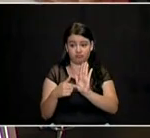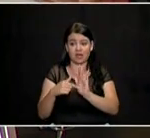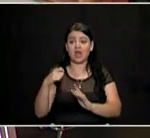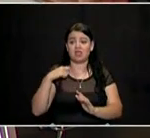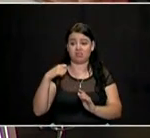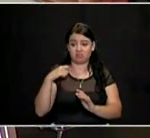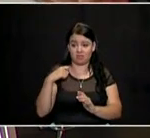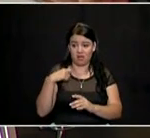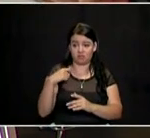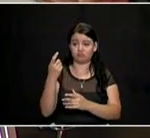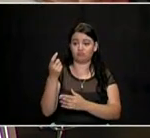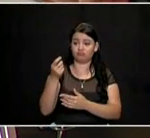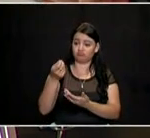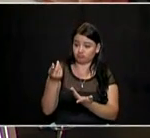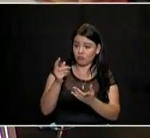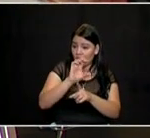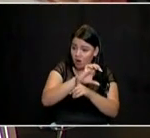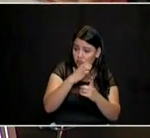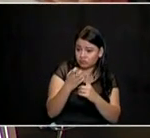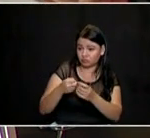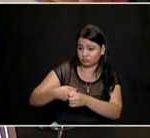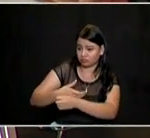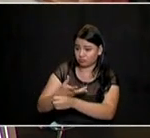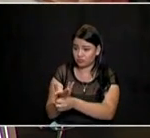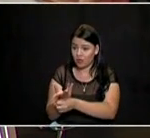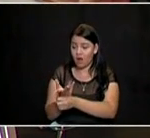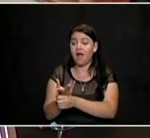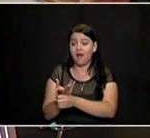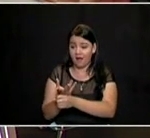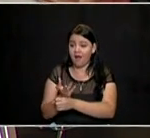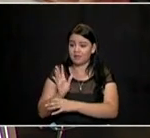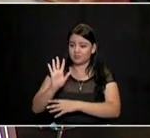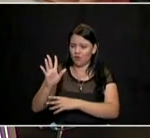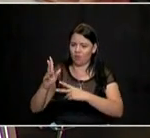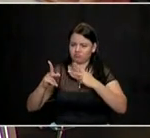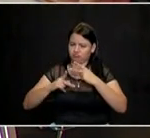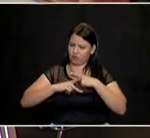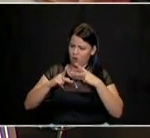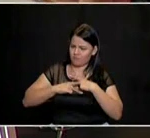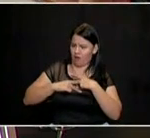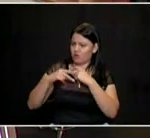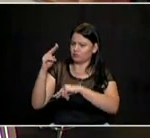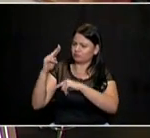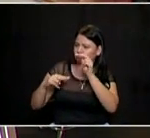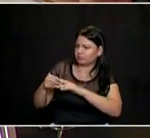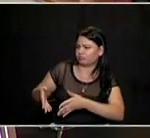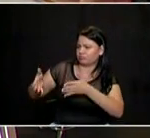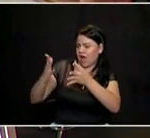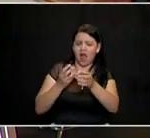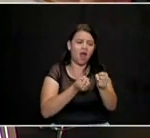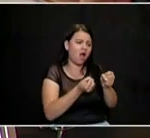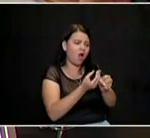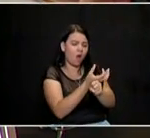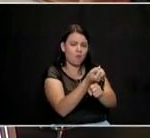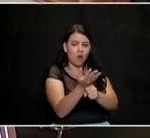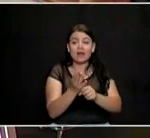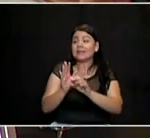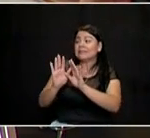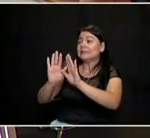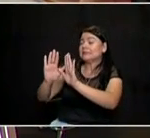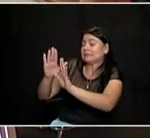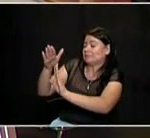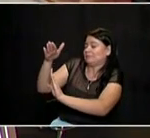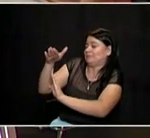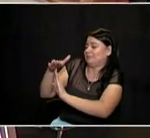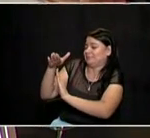cultural y una riqueza artística y un patrimonio a nivel de sus comunas y podías detenerlos